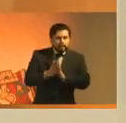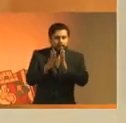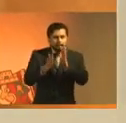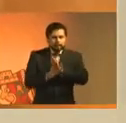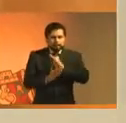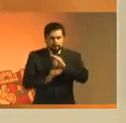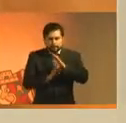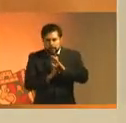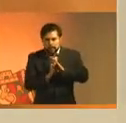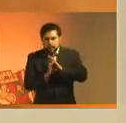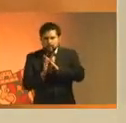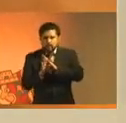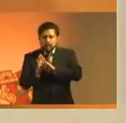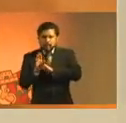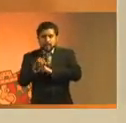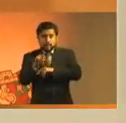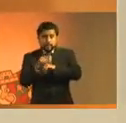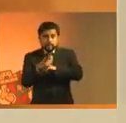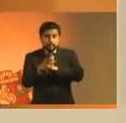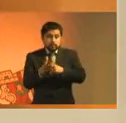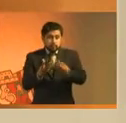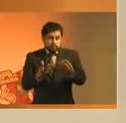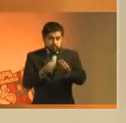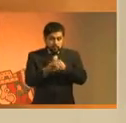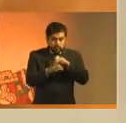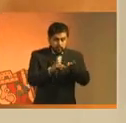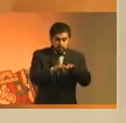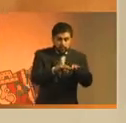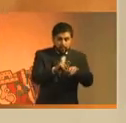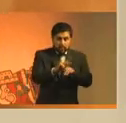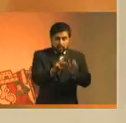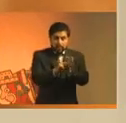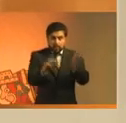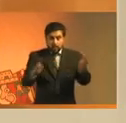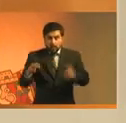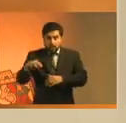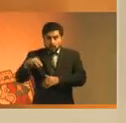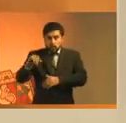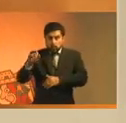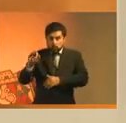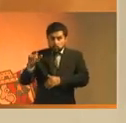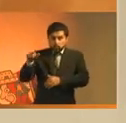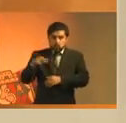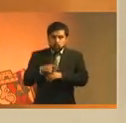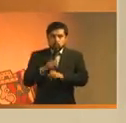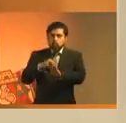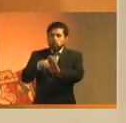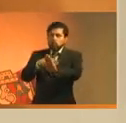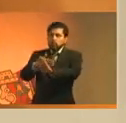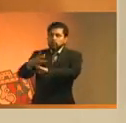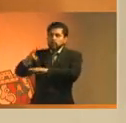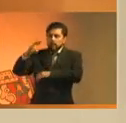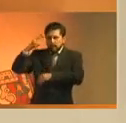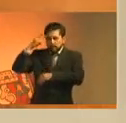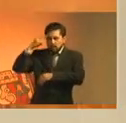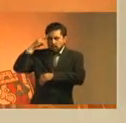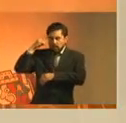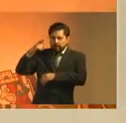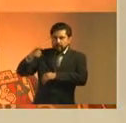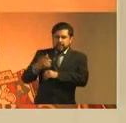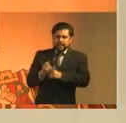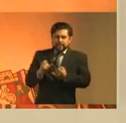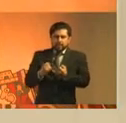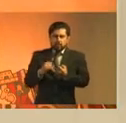publica un periódico que se llamaba el heraldo de motul era un periódico antiporfirista y en el caso de yucatán anti